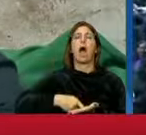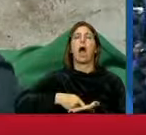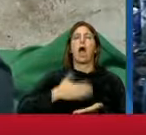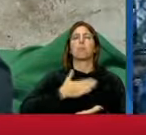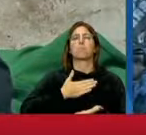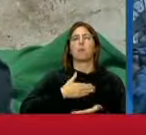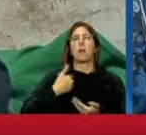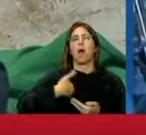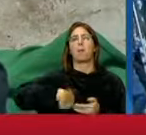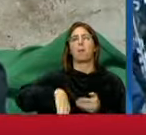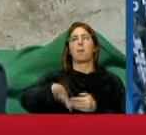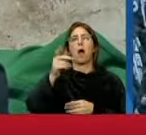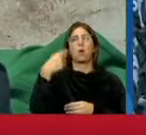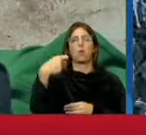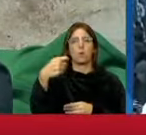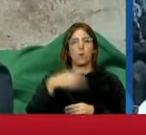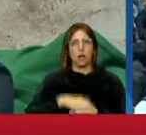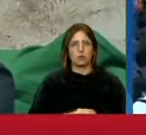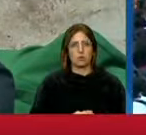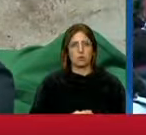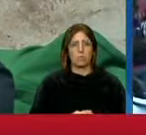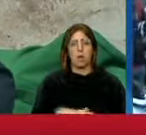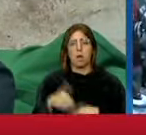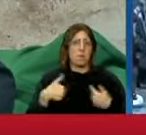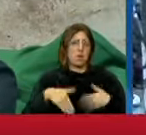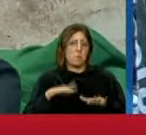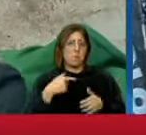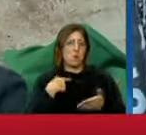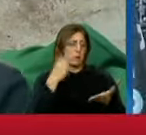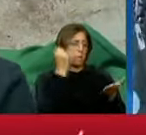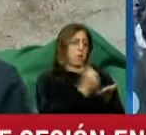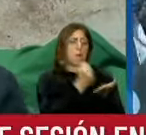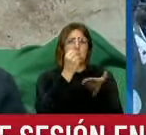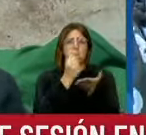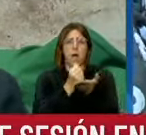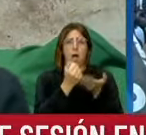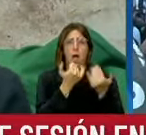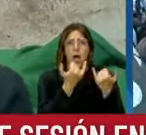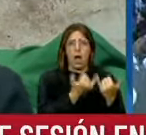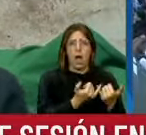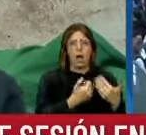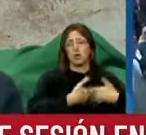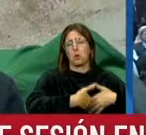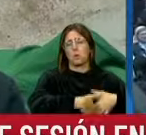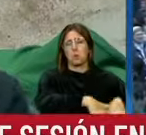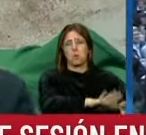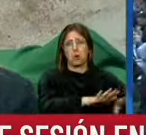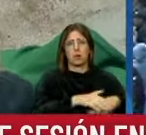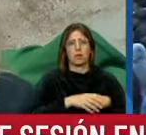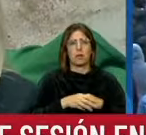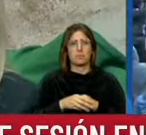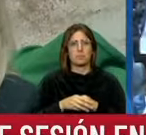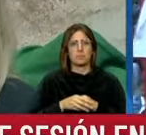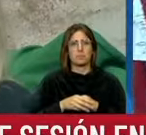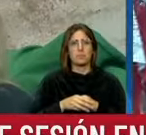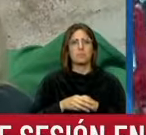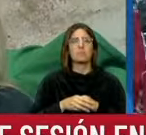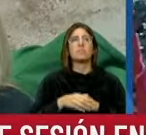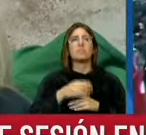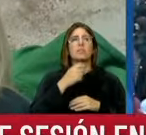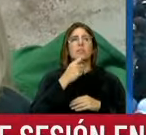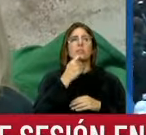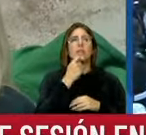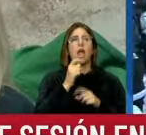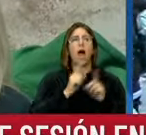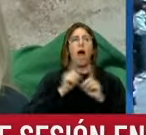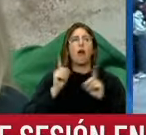Esta mujer es dañina. Sí, tiene capacidad de daño, pero no sé si capacidad de voto. ¿Se entiende la diferencia? Es conjetura,